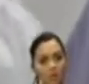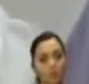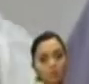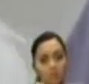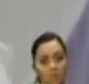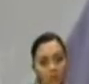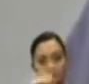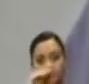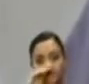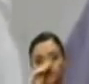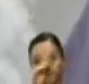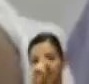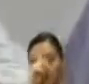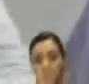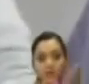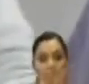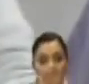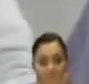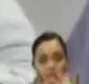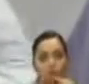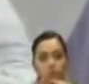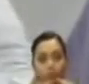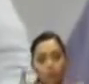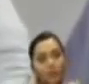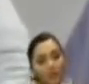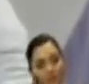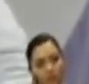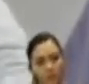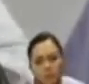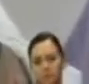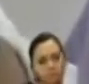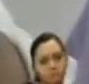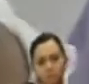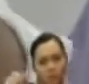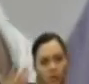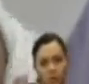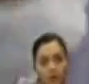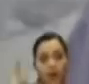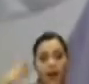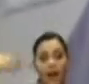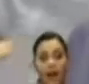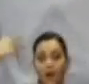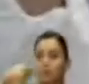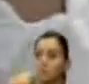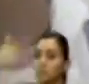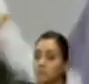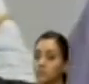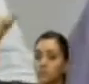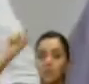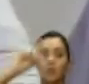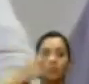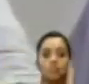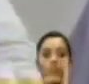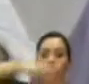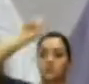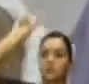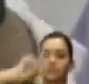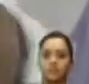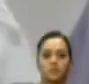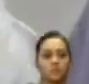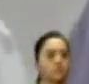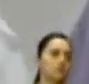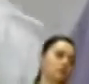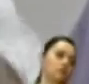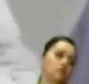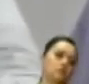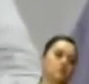bienes fundamentales, servicios públicos fundamentales a gente que no tiene nada, hay alcaldes que se jactan de reducir impuestos, ¿no? Y para eso